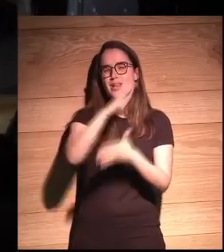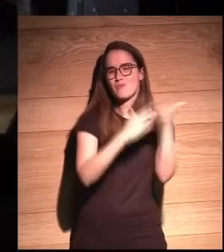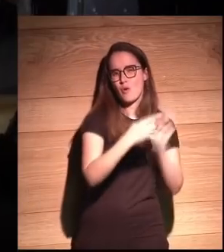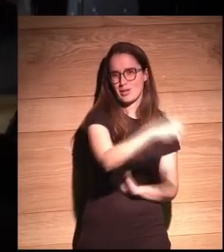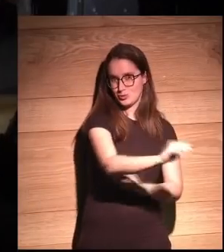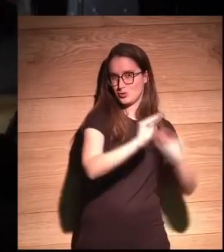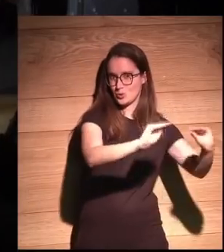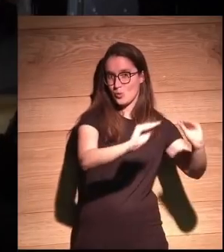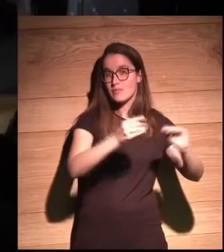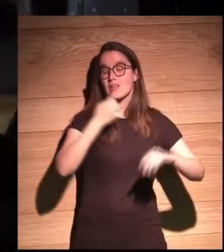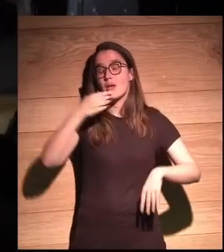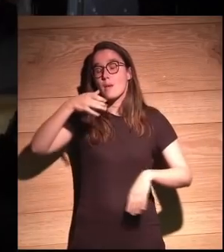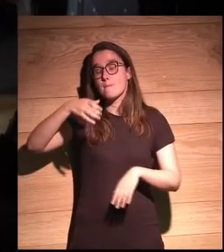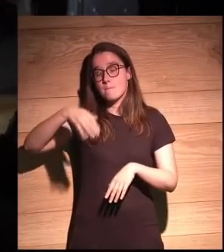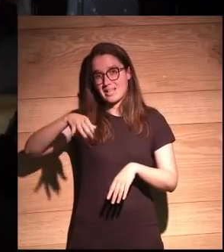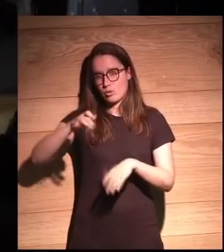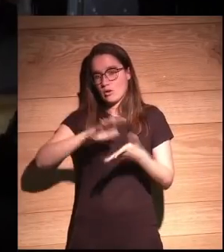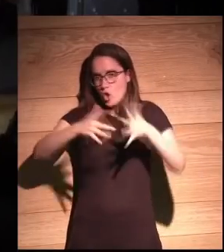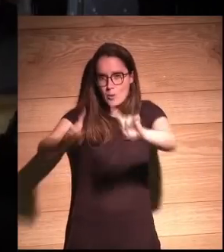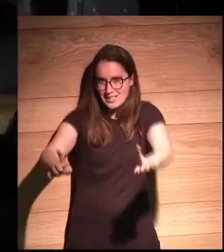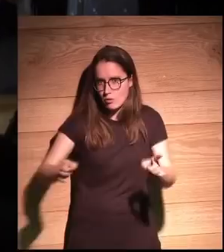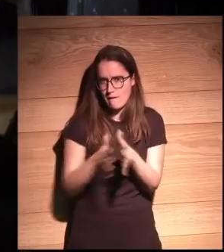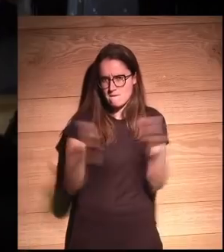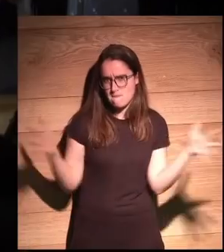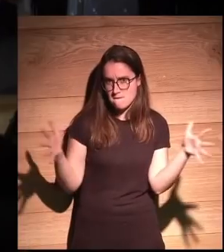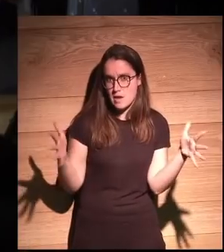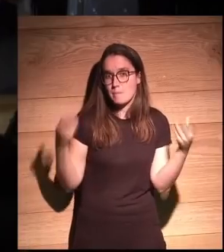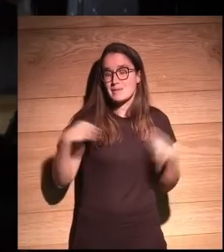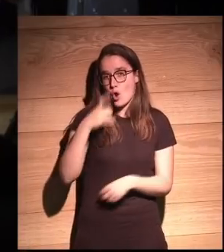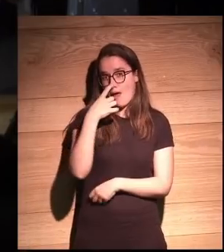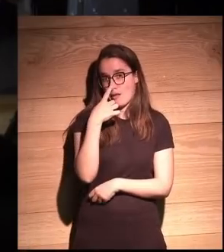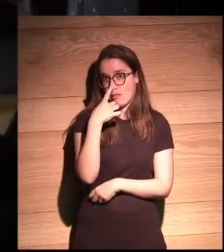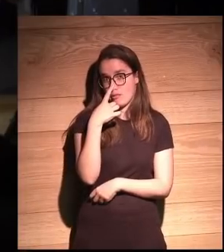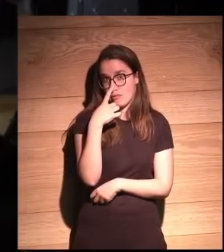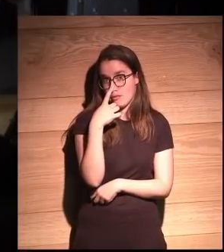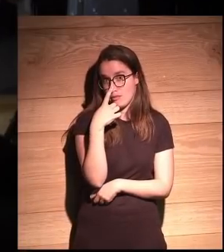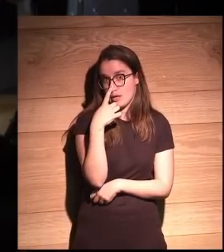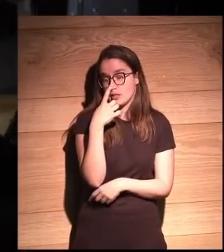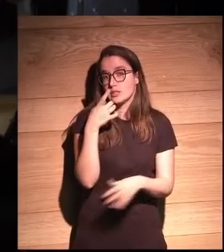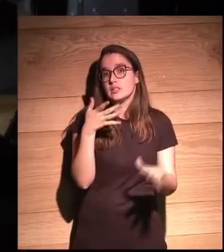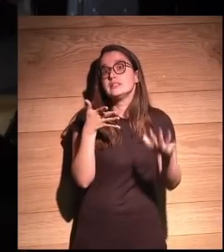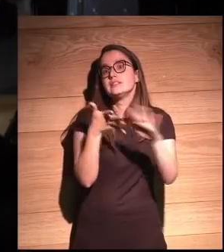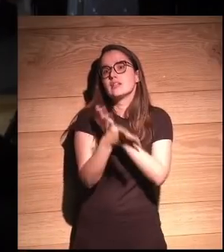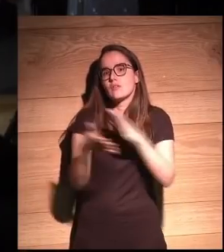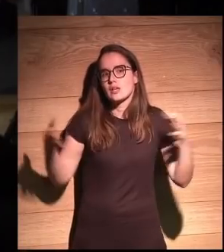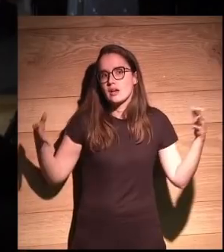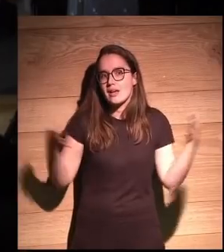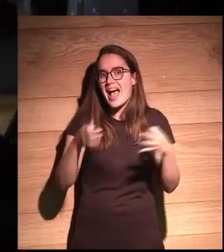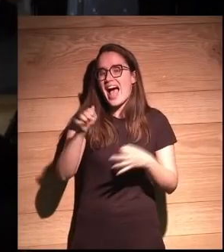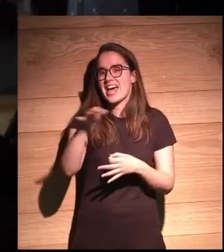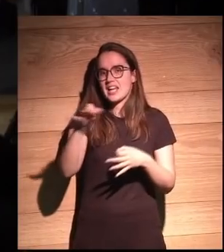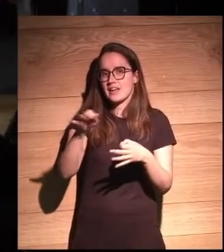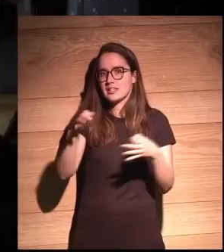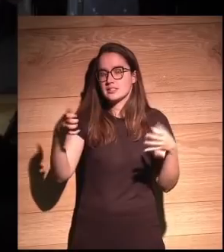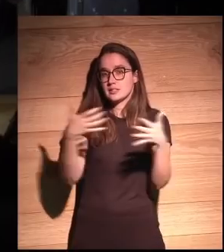Dice, tu mentula, no lo voy a traducir, es tan grande como tu nariz, de manera que, quotiens arrigis, arrigis es un